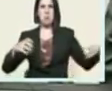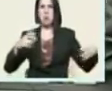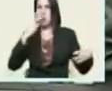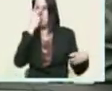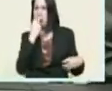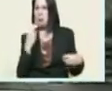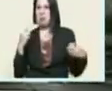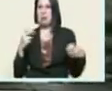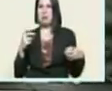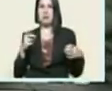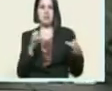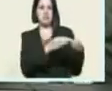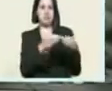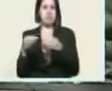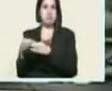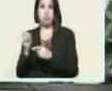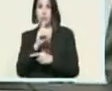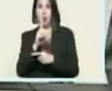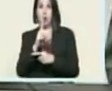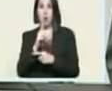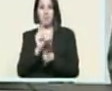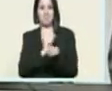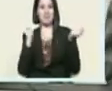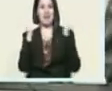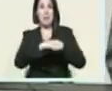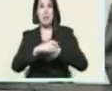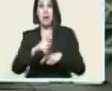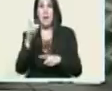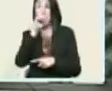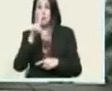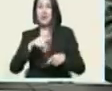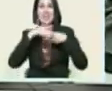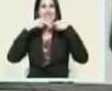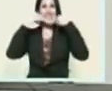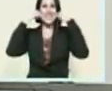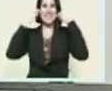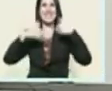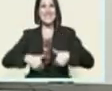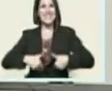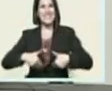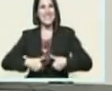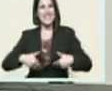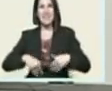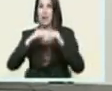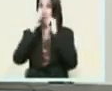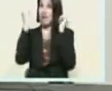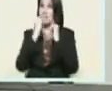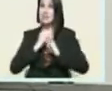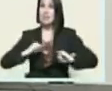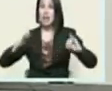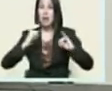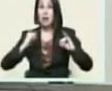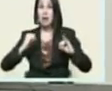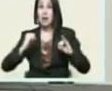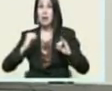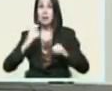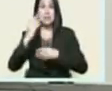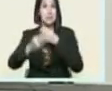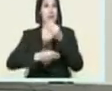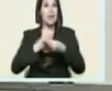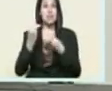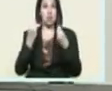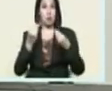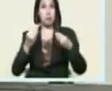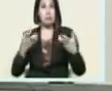La Venezuela de una sonrisa. La Venezuela que lucha por su felicidad. La Venezuela que tiene capacidad